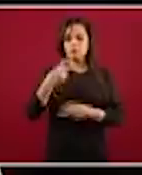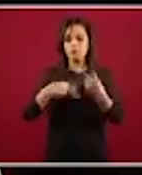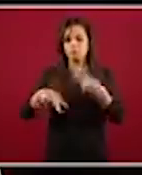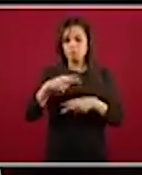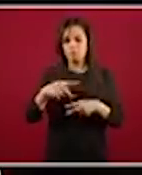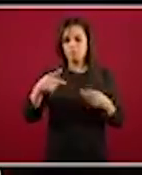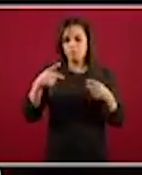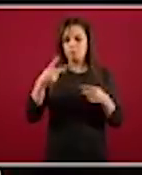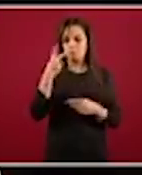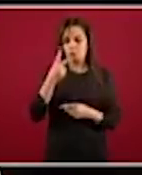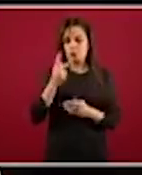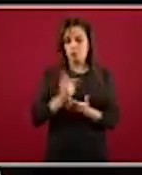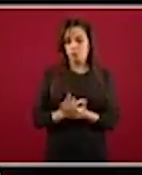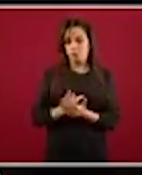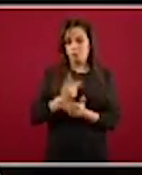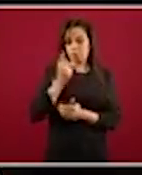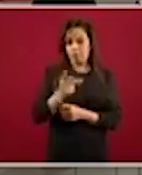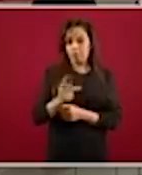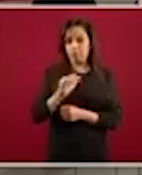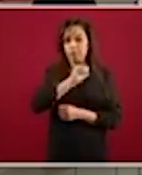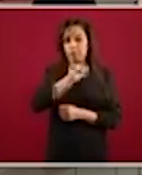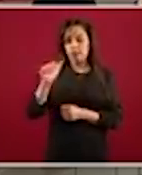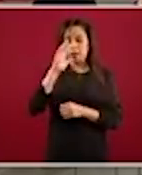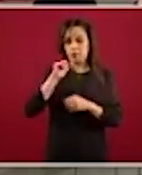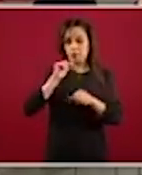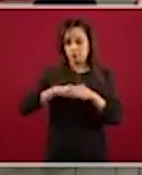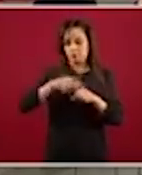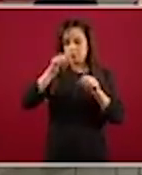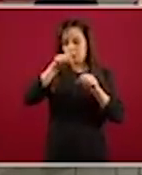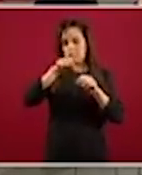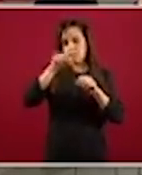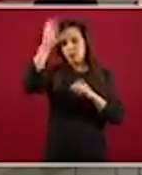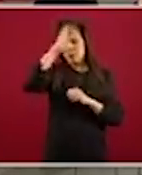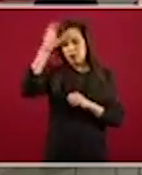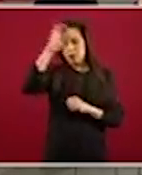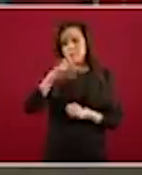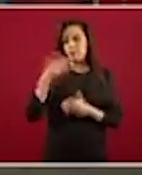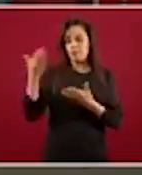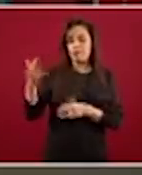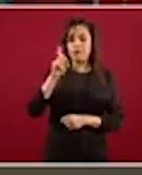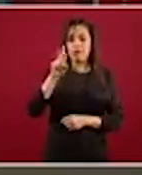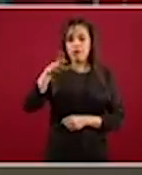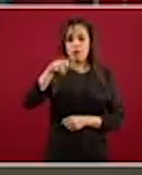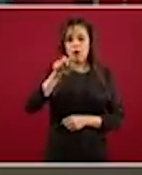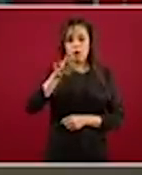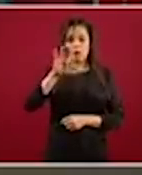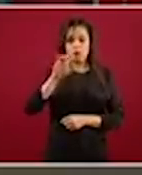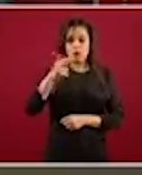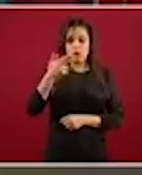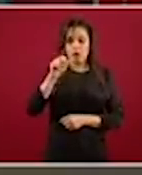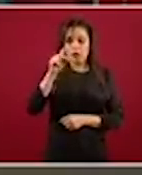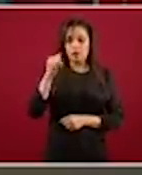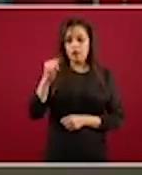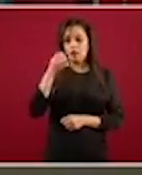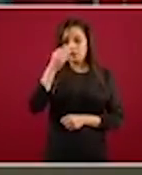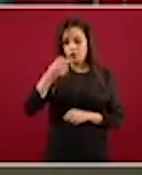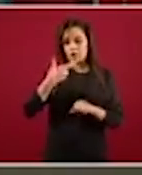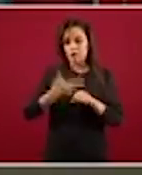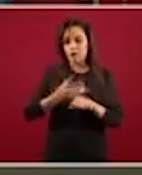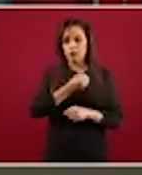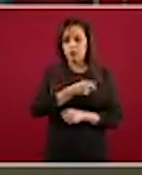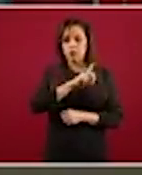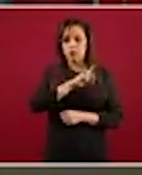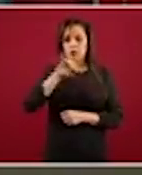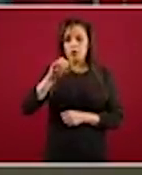de 2 premios nacionales de ciencias, el doctor Mauricio Hernández y nuestro secretario de Salud, el doctor